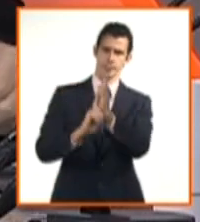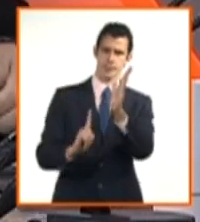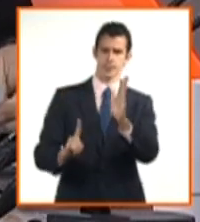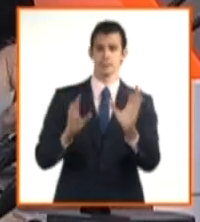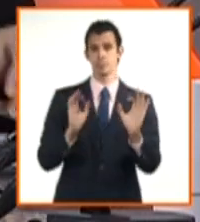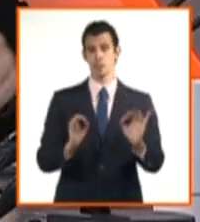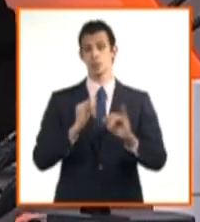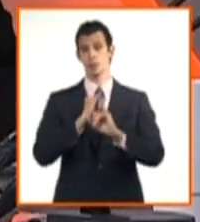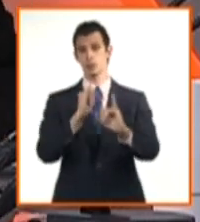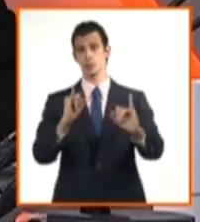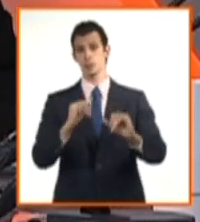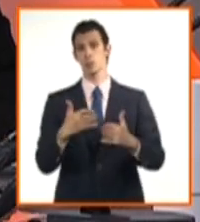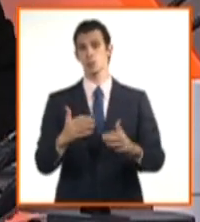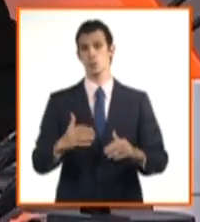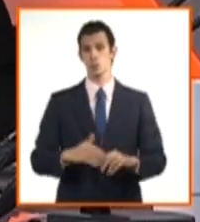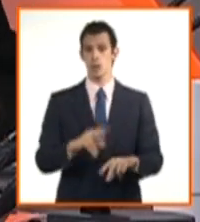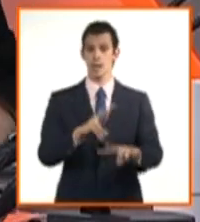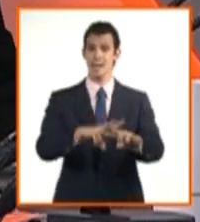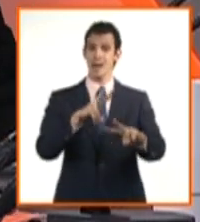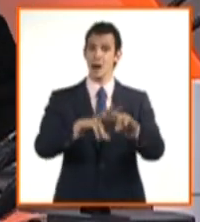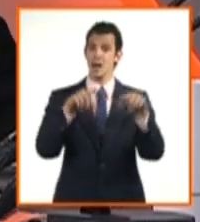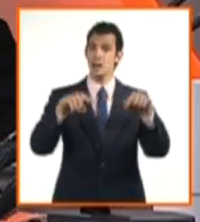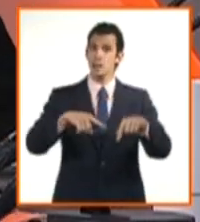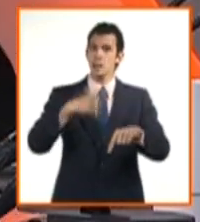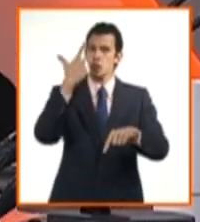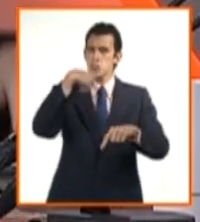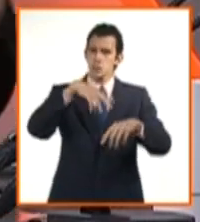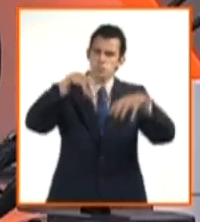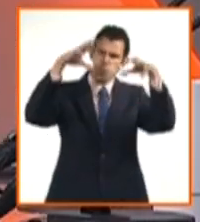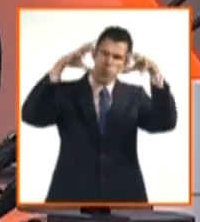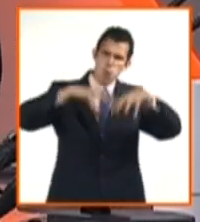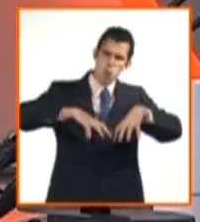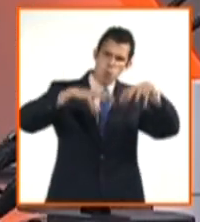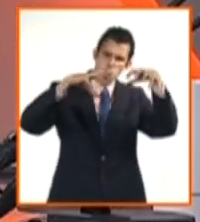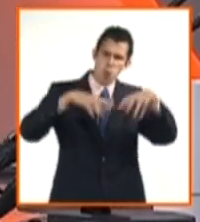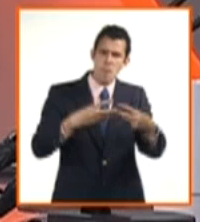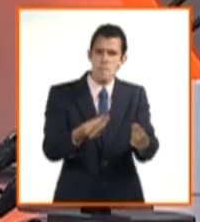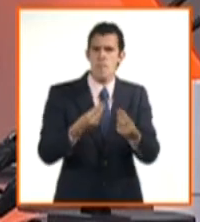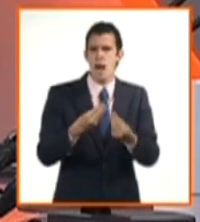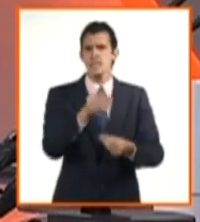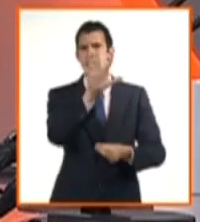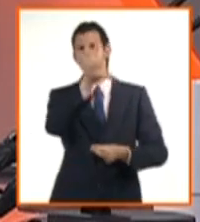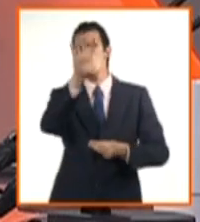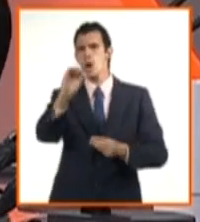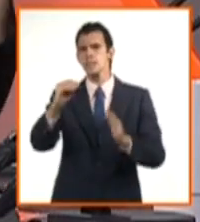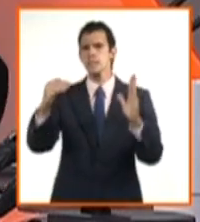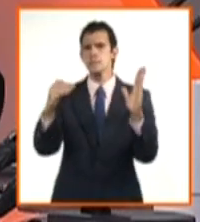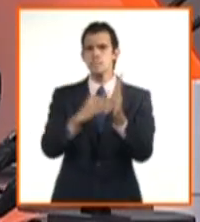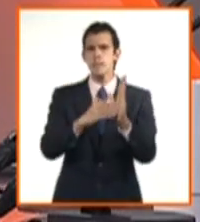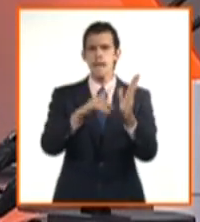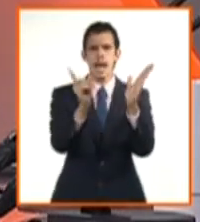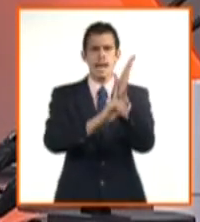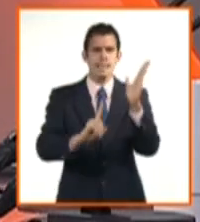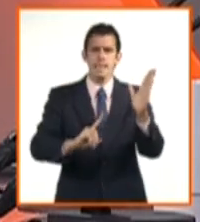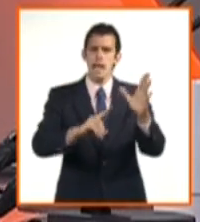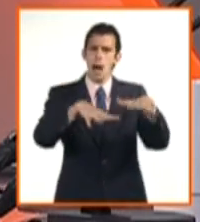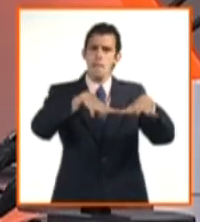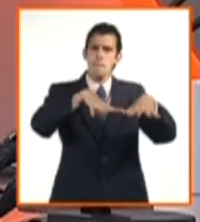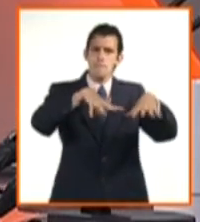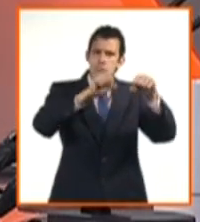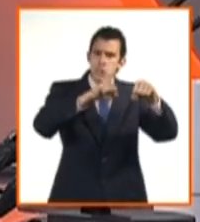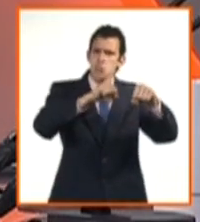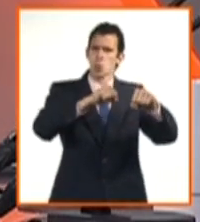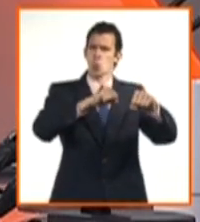que más afectaciones ha sufrido llegan a tener 50 mil usuarios fuera de la conexión eléctrica eso ha ido disminuyendo en las